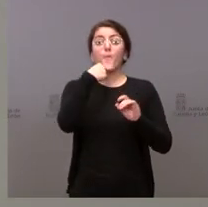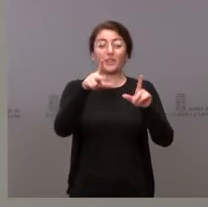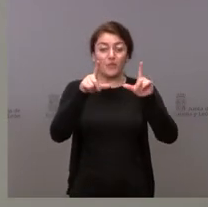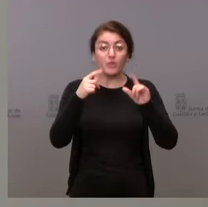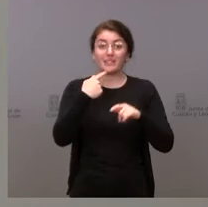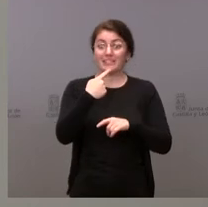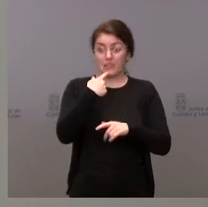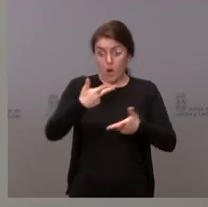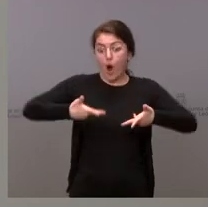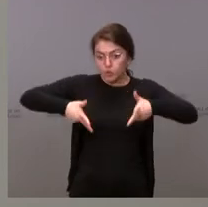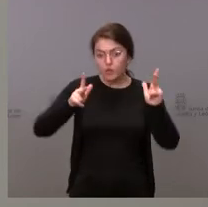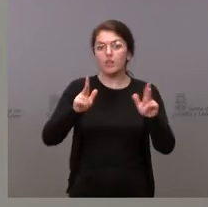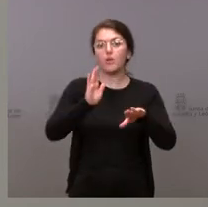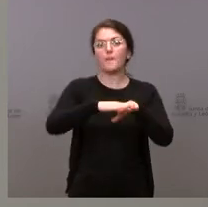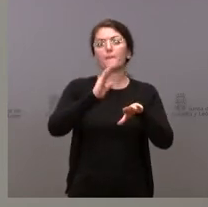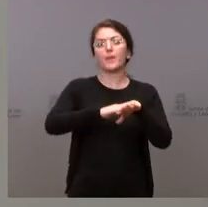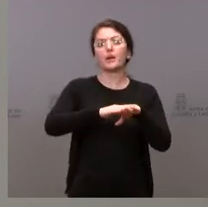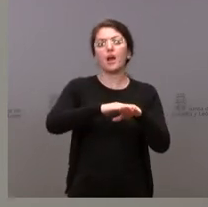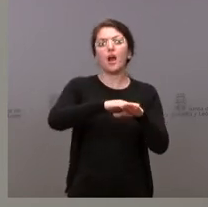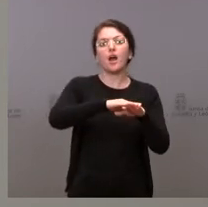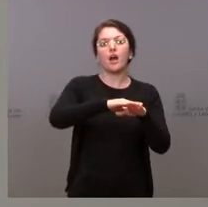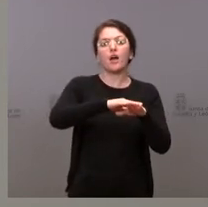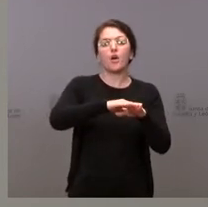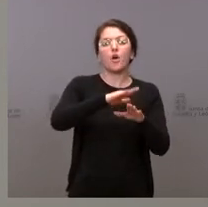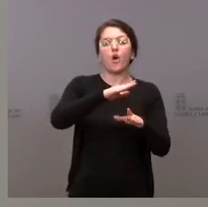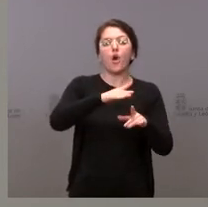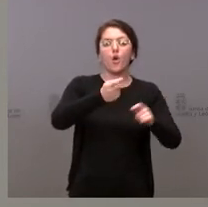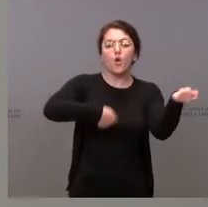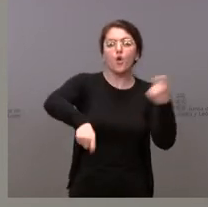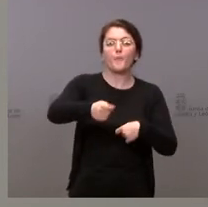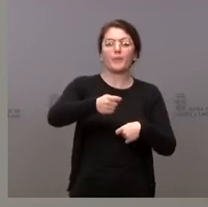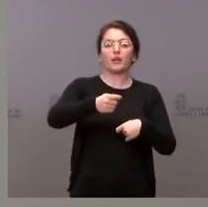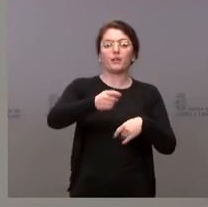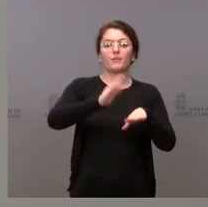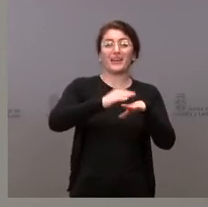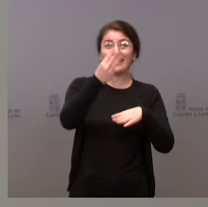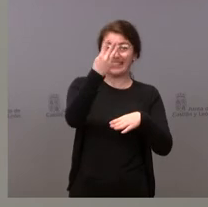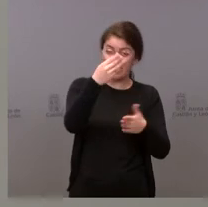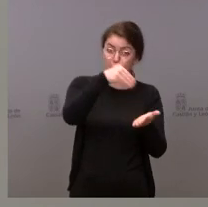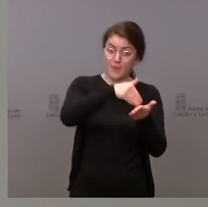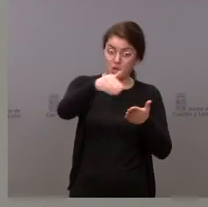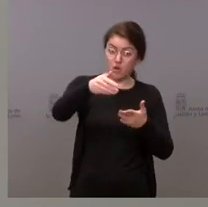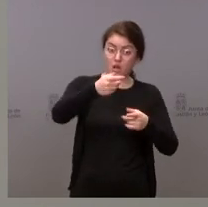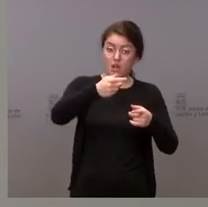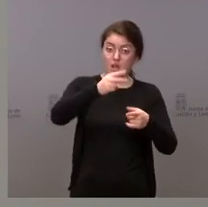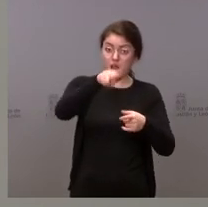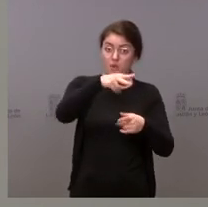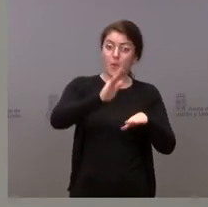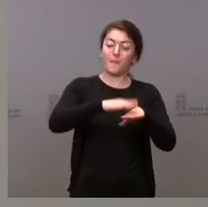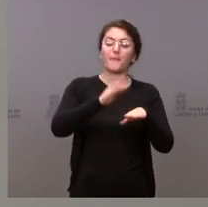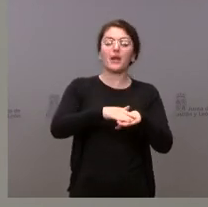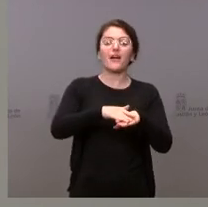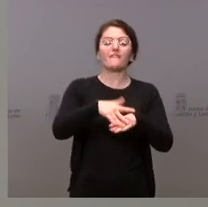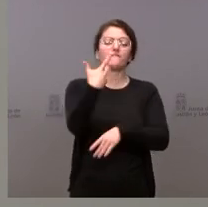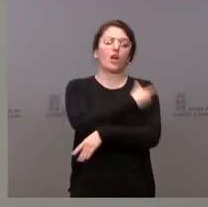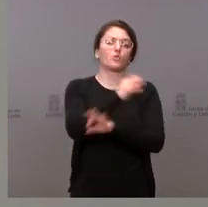autorización para la adquisición por 3 valor de 3 millones de más de 3 millones de euros para la vacuna del psoe efectivamente nuestra intención es en